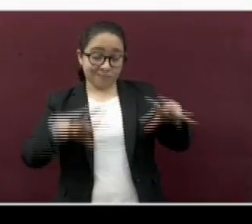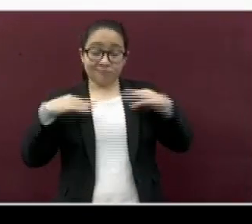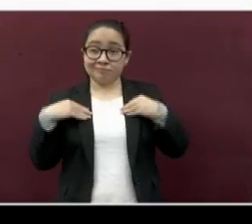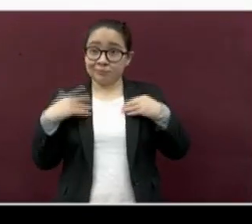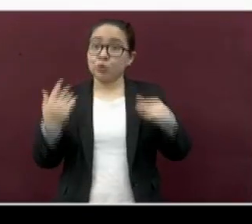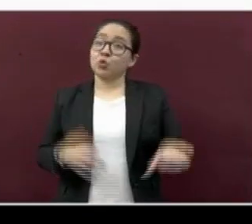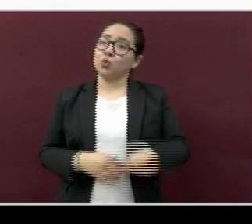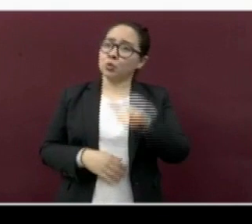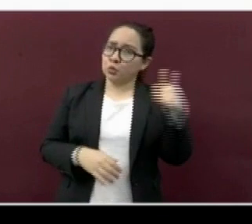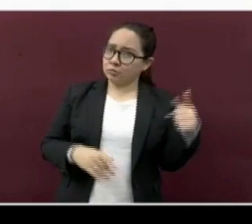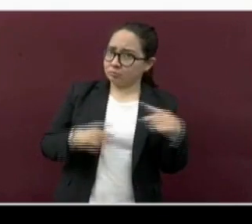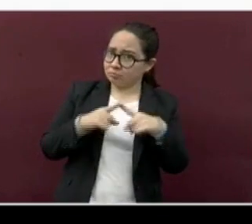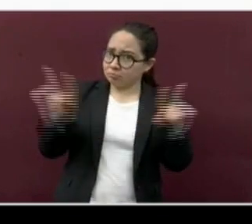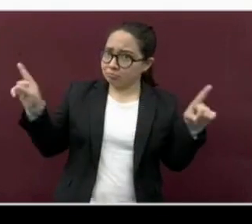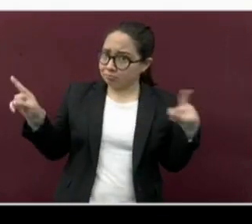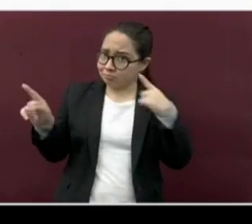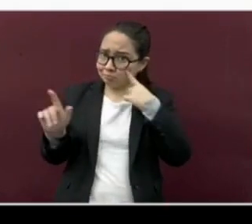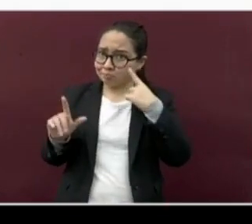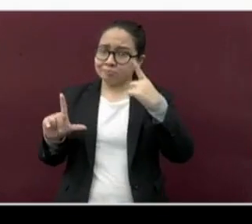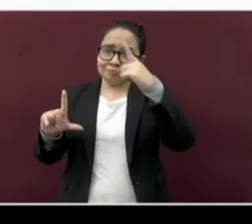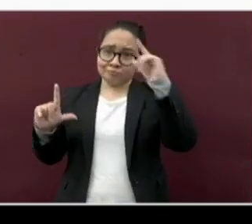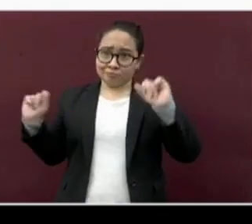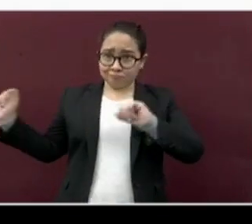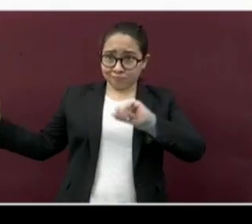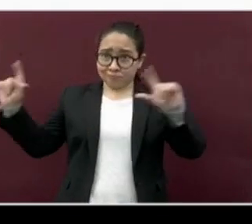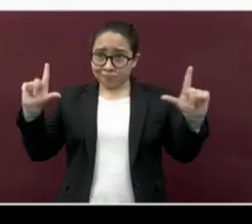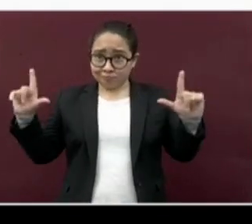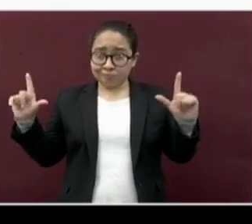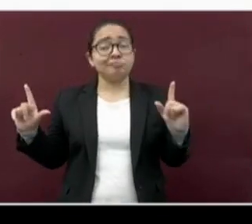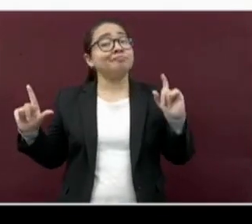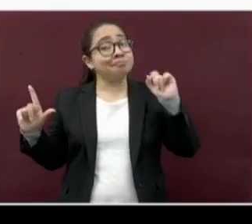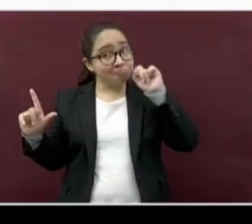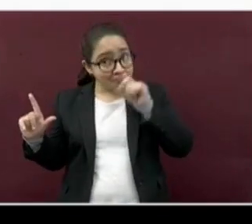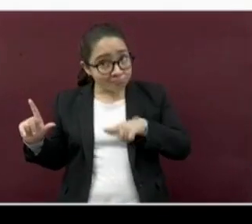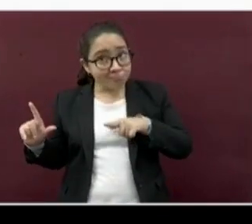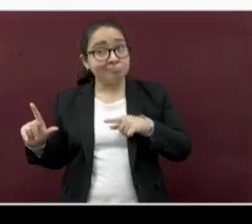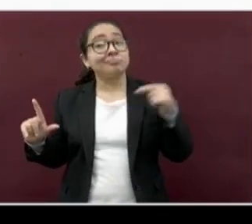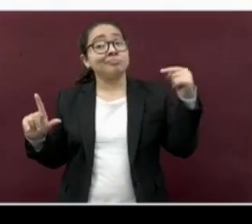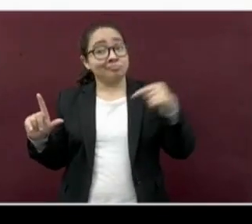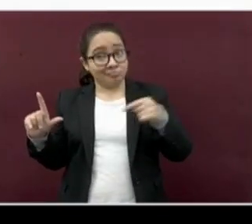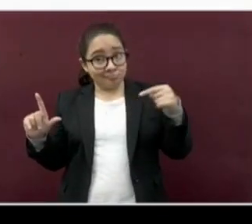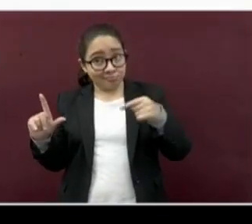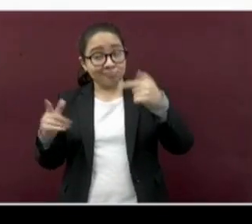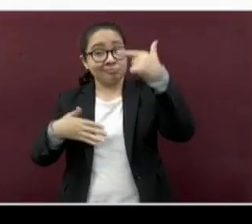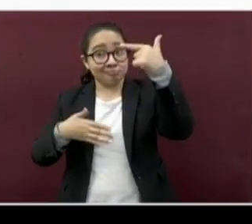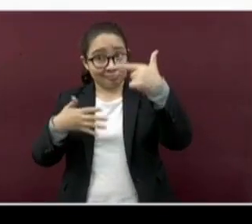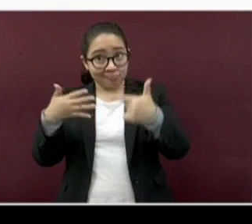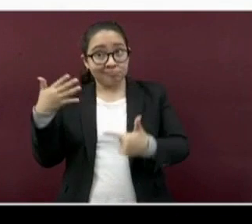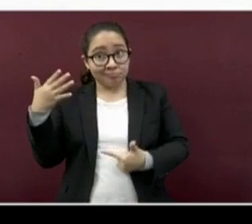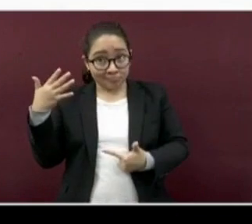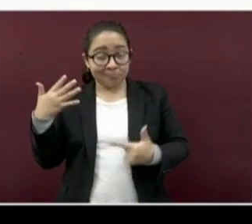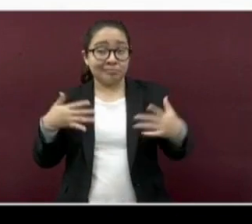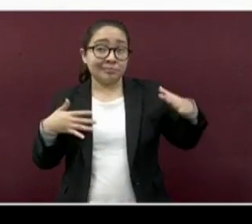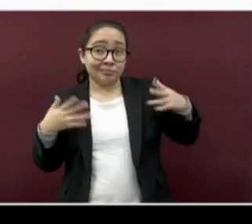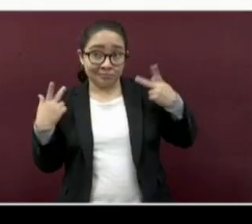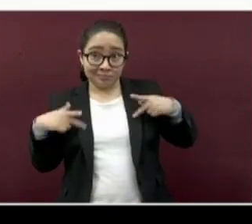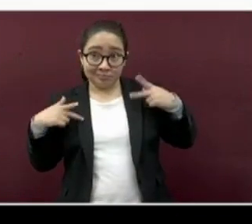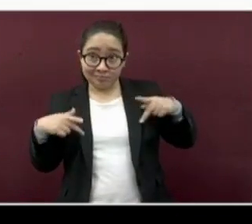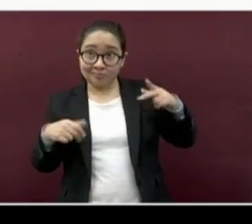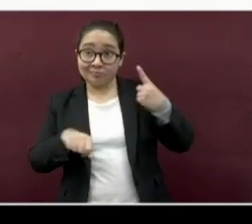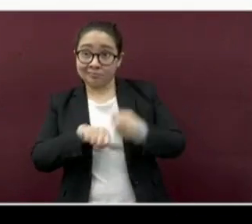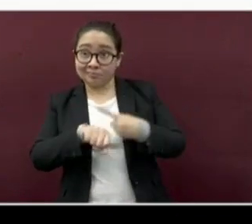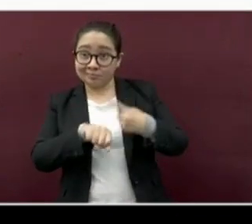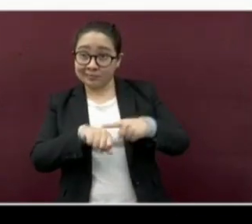Ya hay otros más que se identifican en la lámina, que también están teniendo pacientes que recién enfermaron y pueden contagiar a